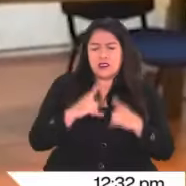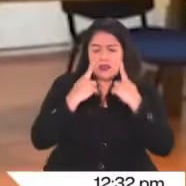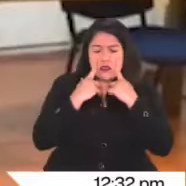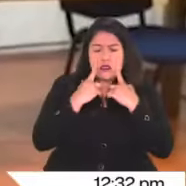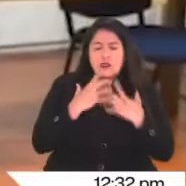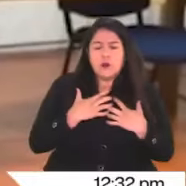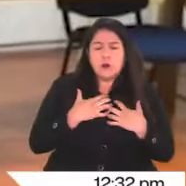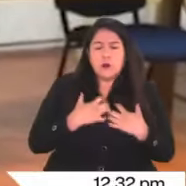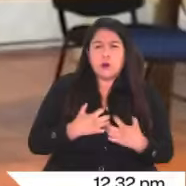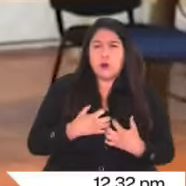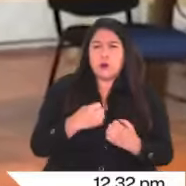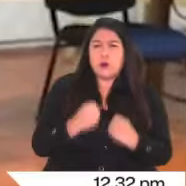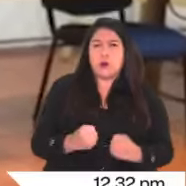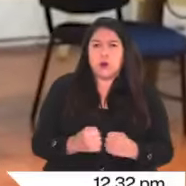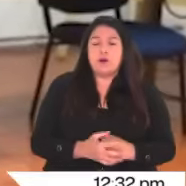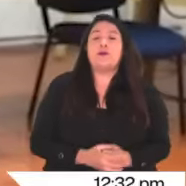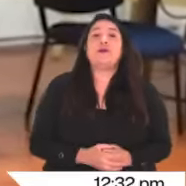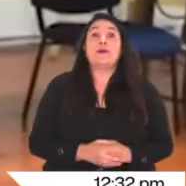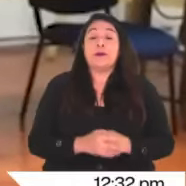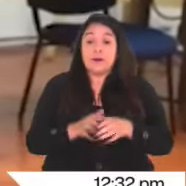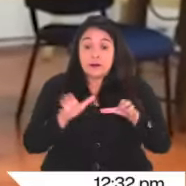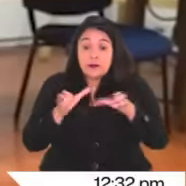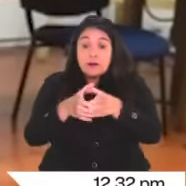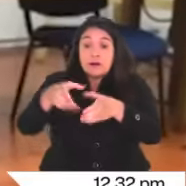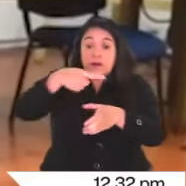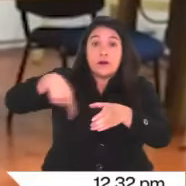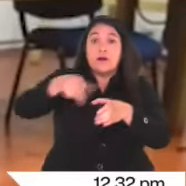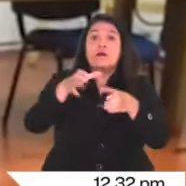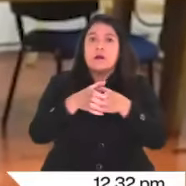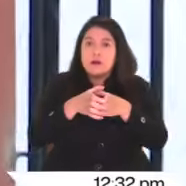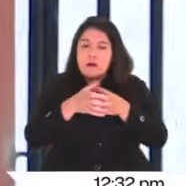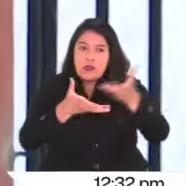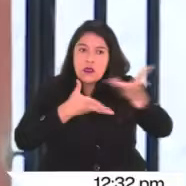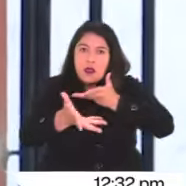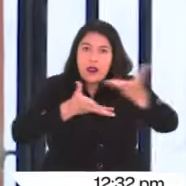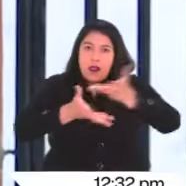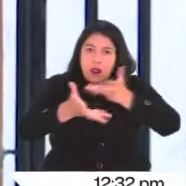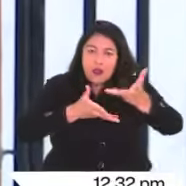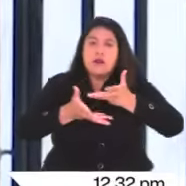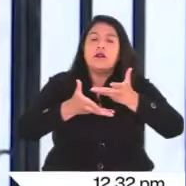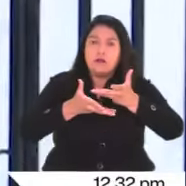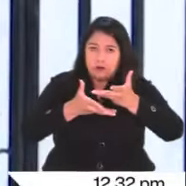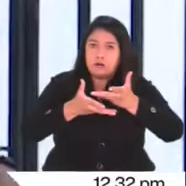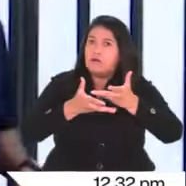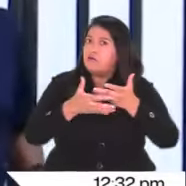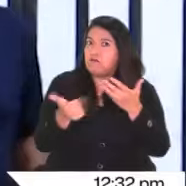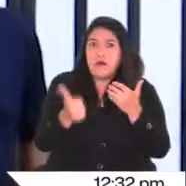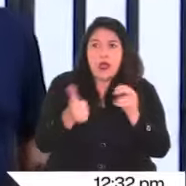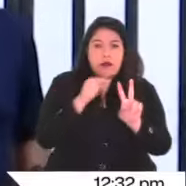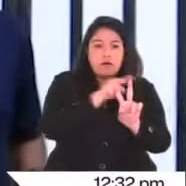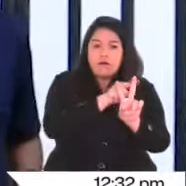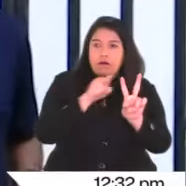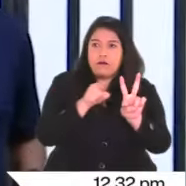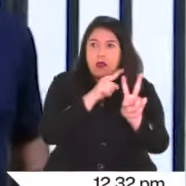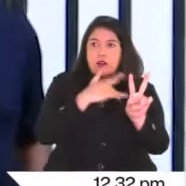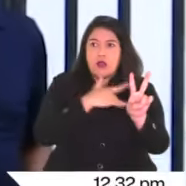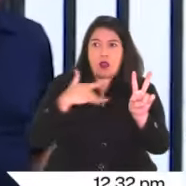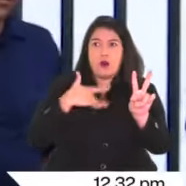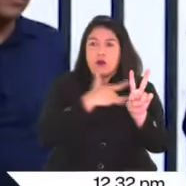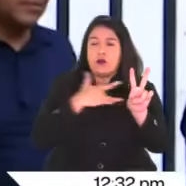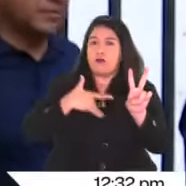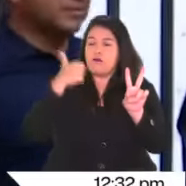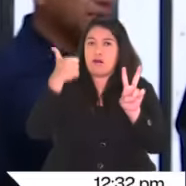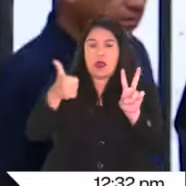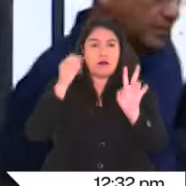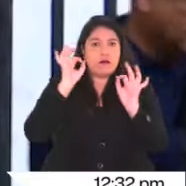situación. Una comisión humanitaria fue clave en la liberación. Tres cuatro personas fueron entregadas en buen estado de salud. Ya se